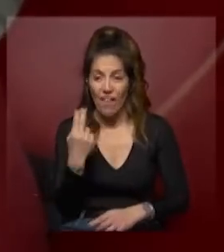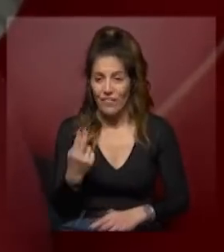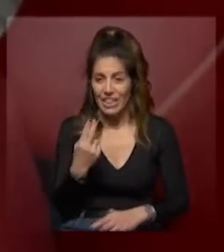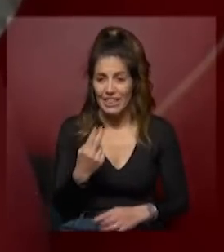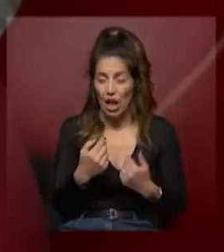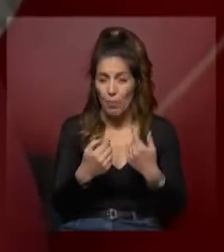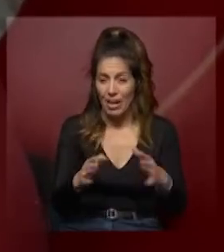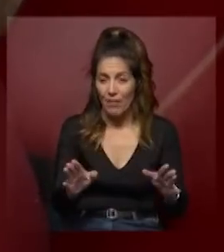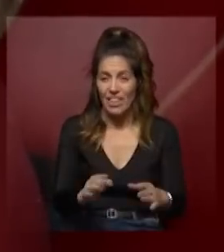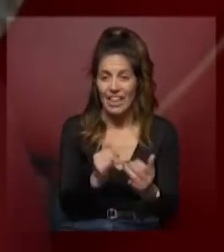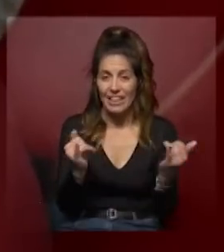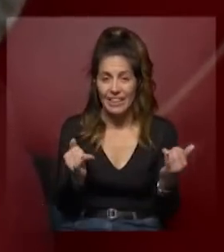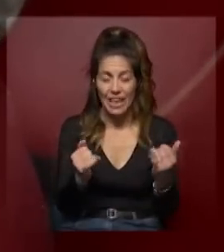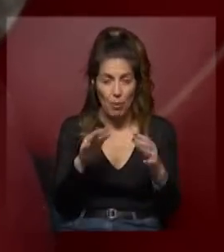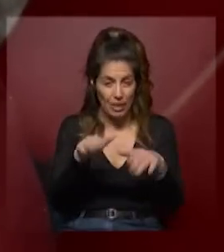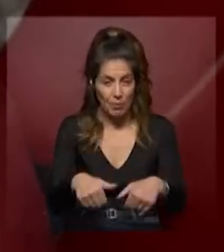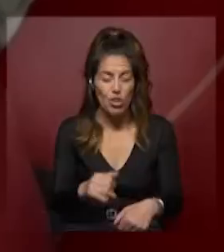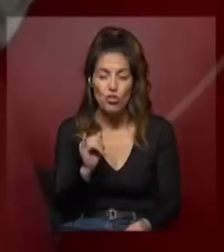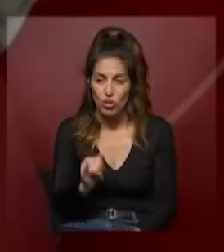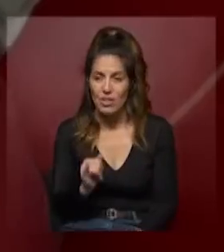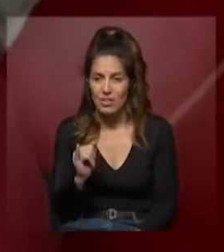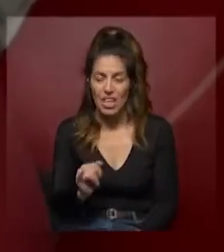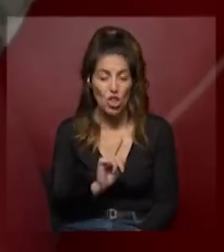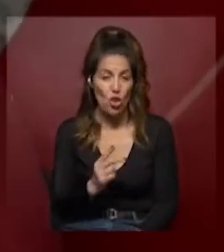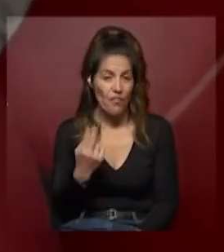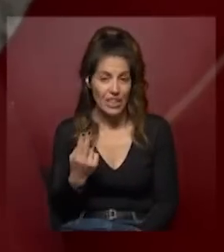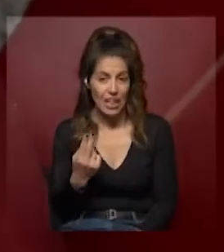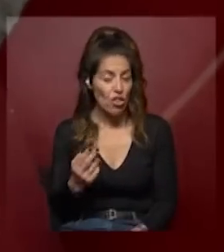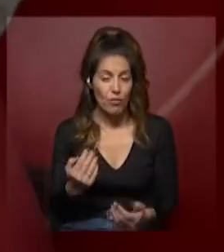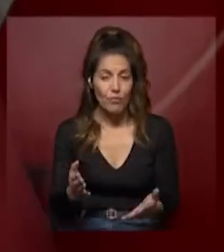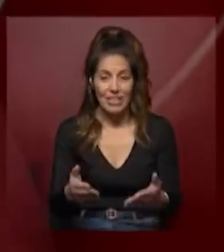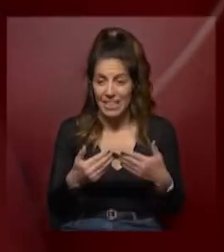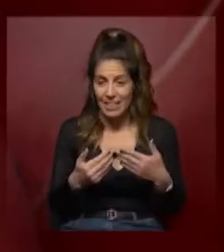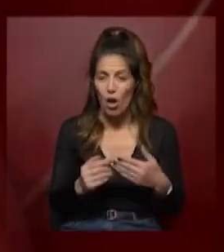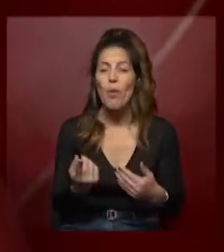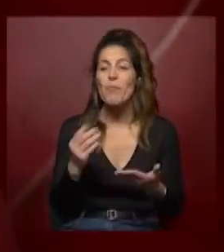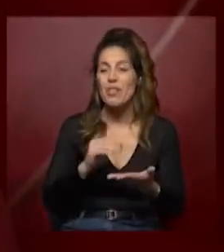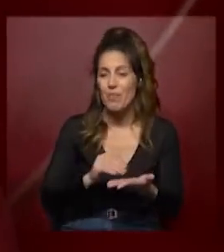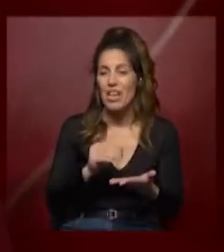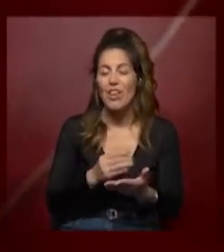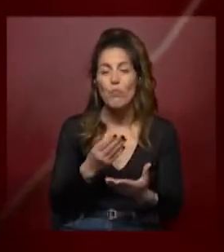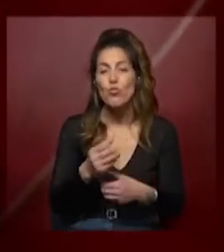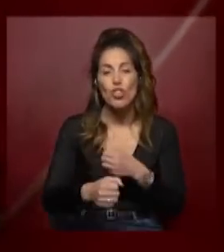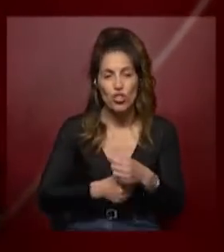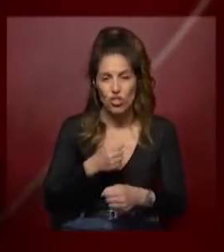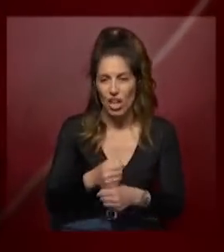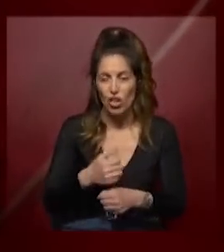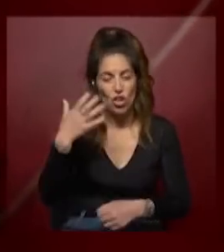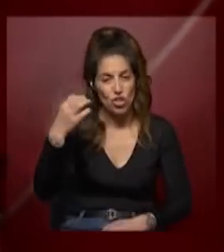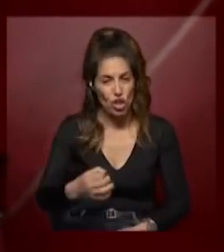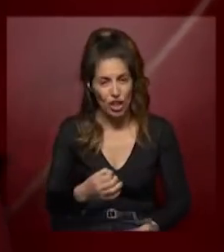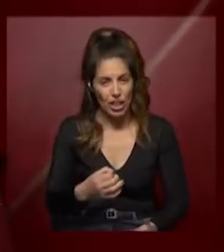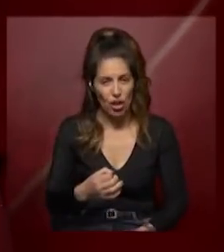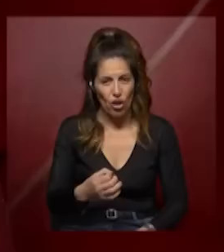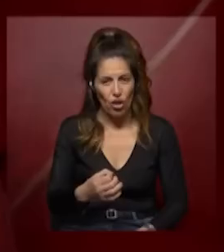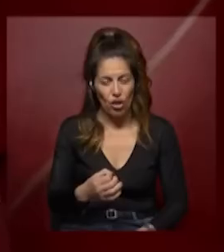el día del patrimonio exactamente exactamente sí y no está habilitado va a estar cerrada sus puertas por primera vez en muchos años yo creo que en todos los